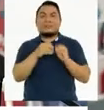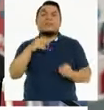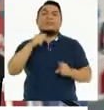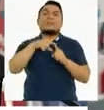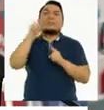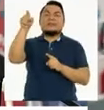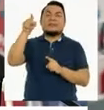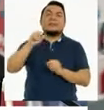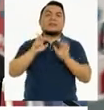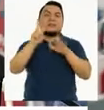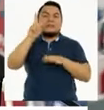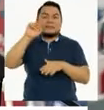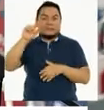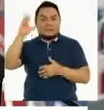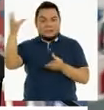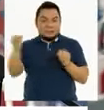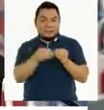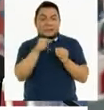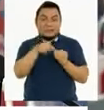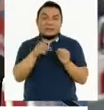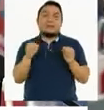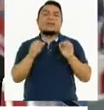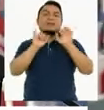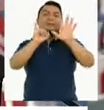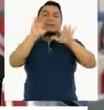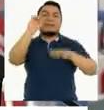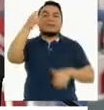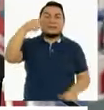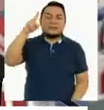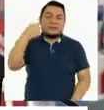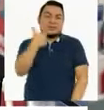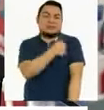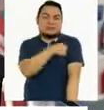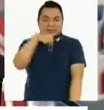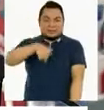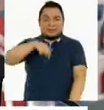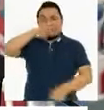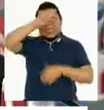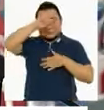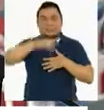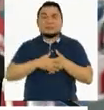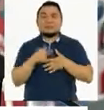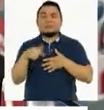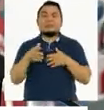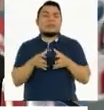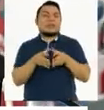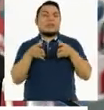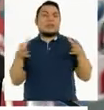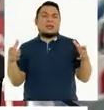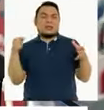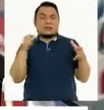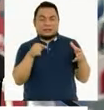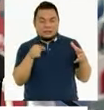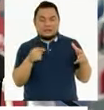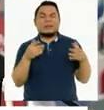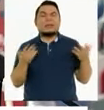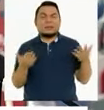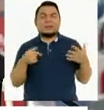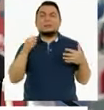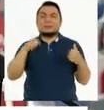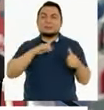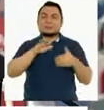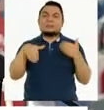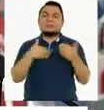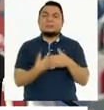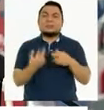tener alrededor de 60 millones de dosis en nuestro país, la gran mayoría de las cuales estará